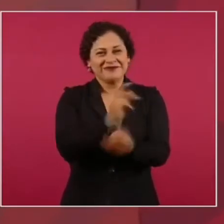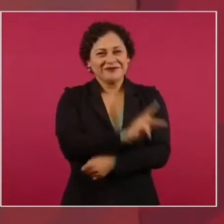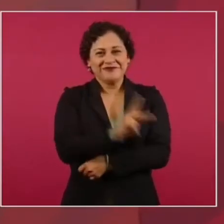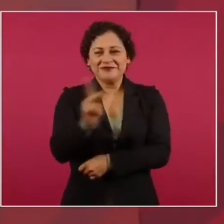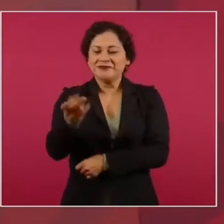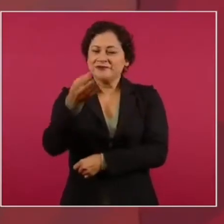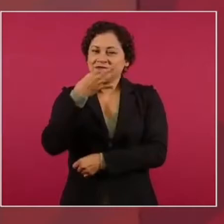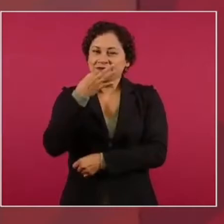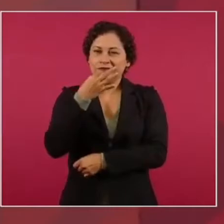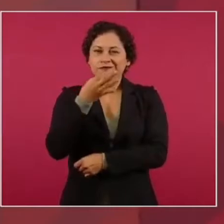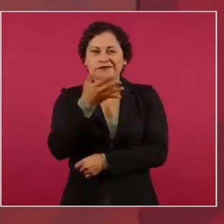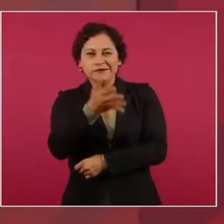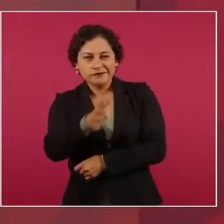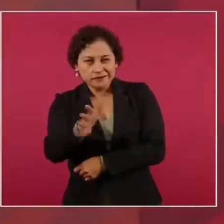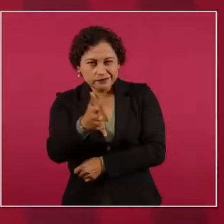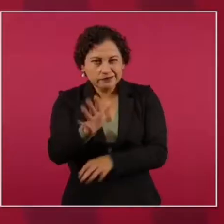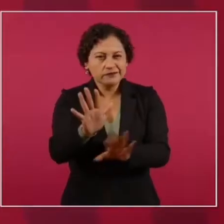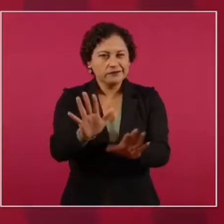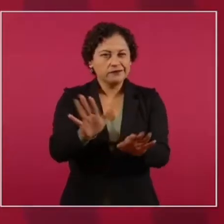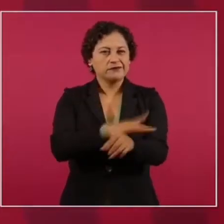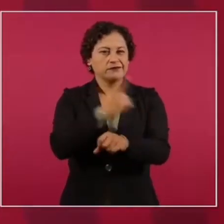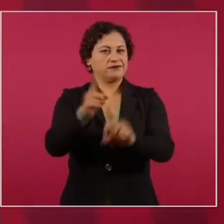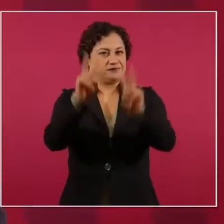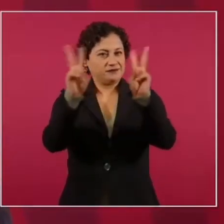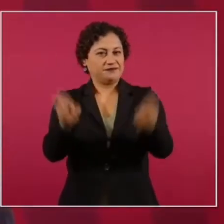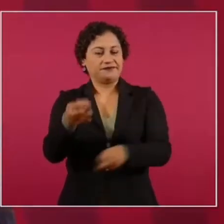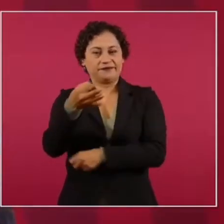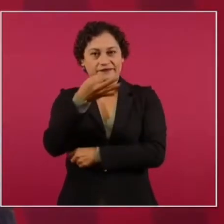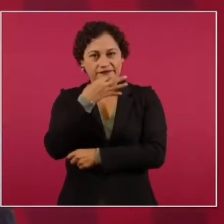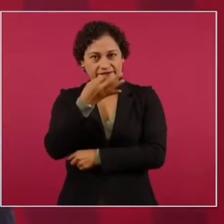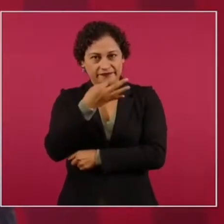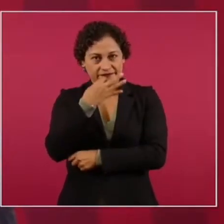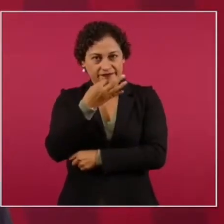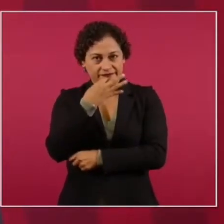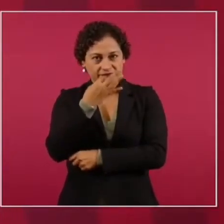así, porque el caso de los medicamentos